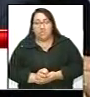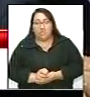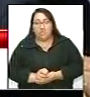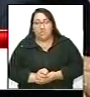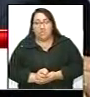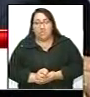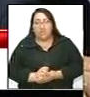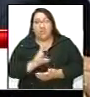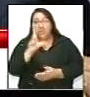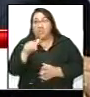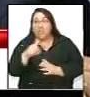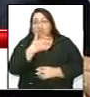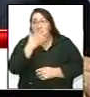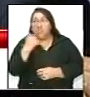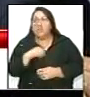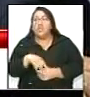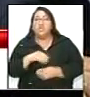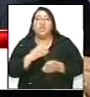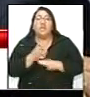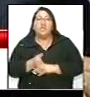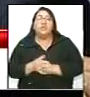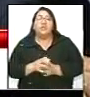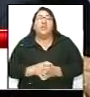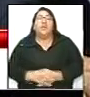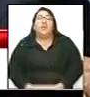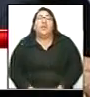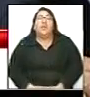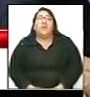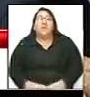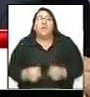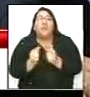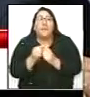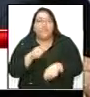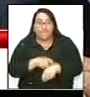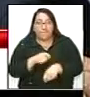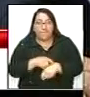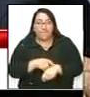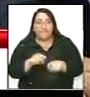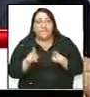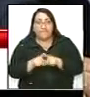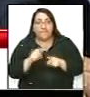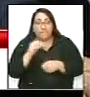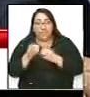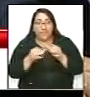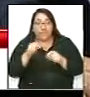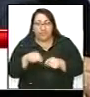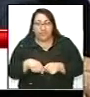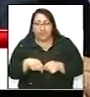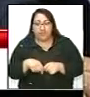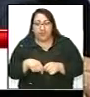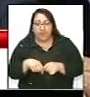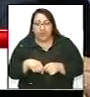No se olviden que esto, digo, este acceso es temporal y además, como aquí se dijo,